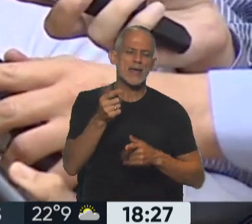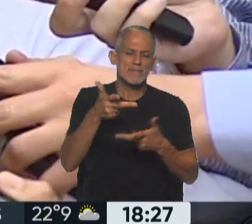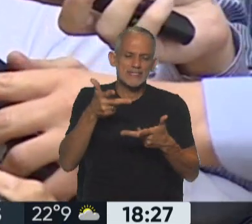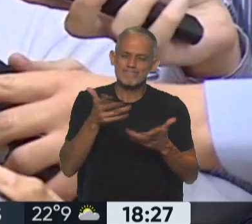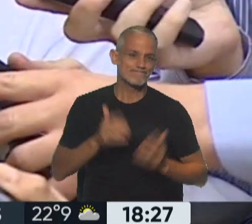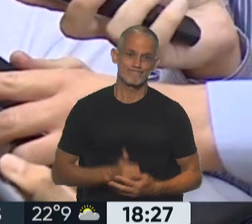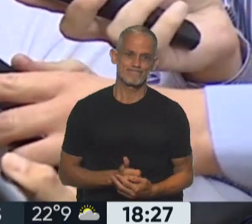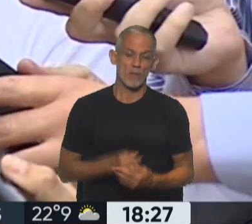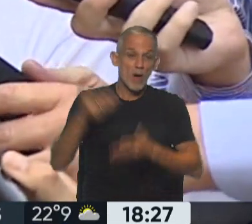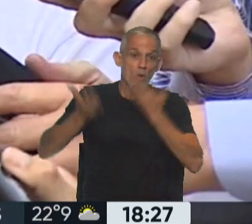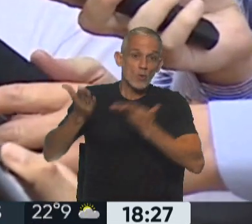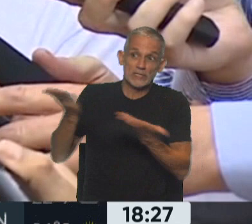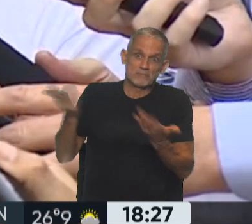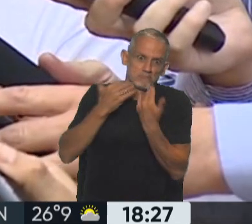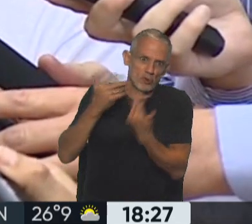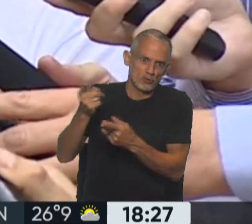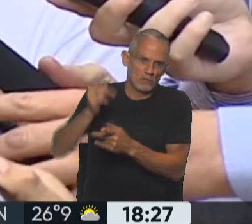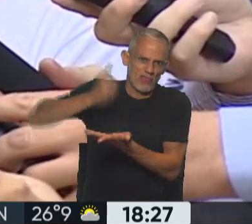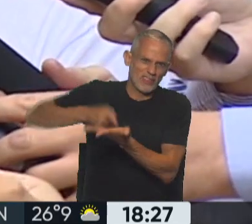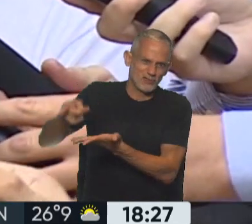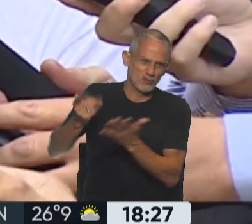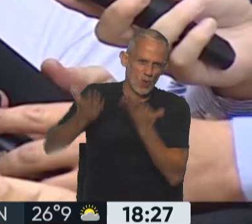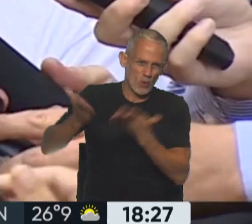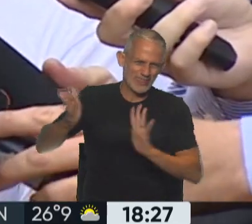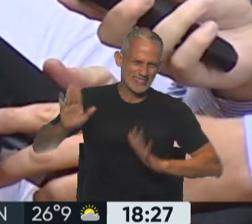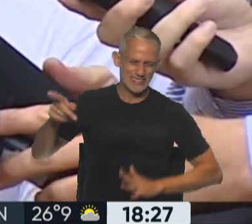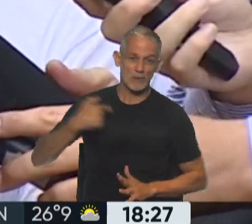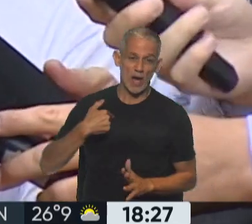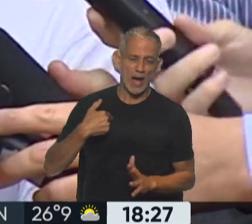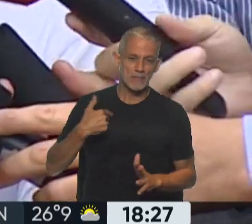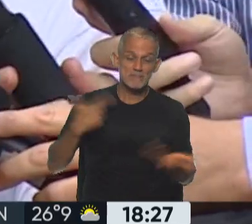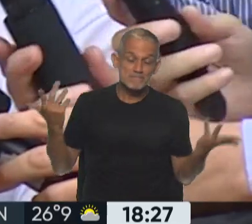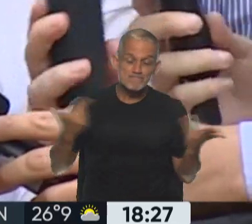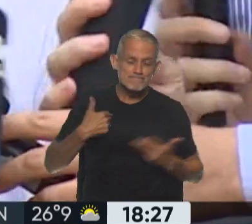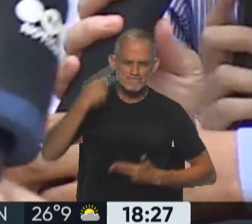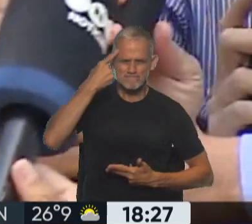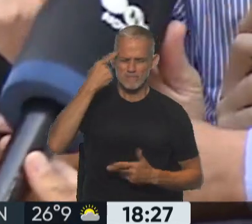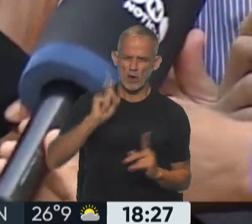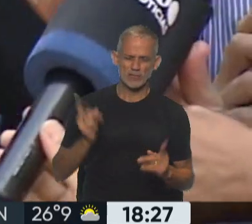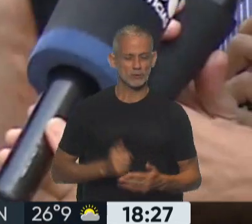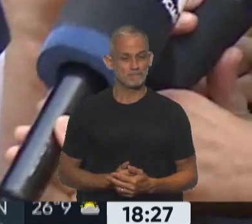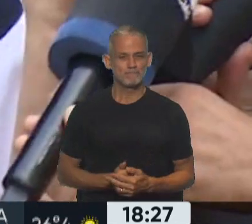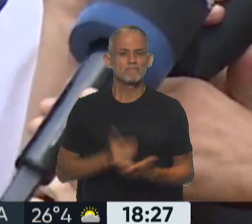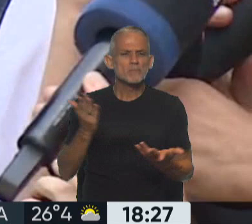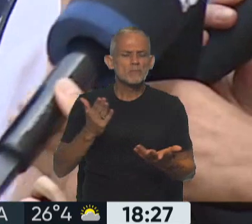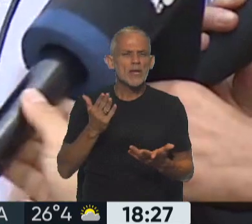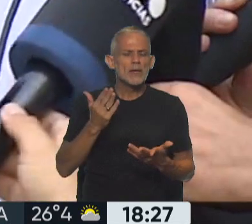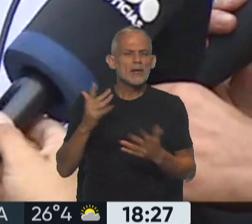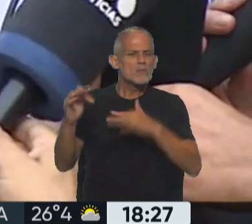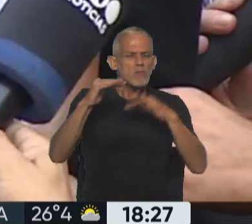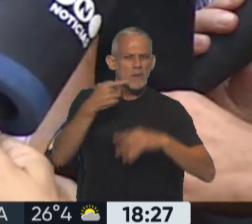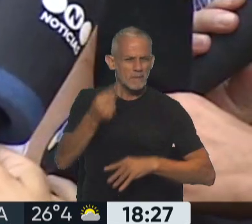para la justicia, no sé qué será, pero para mí no me causó nada. Silvino, siempre se habla de que